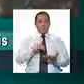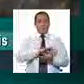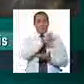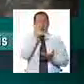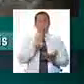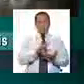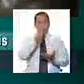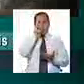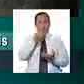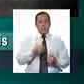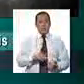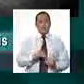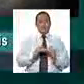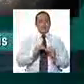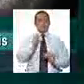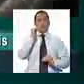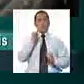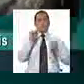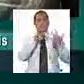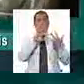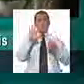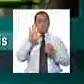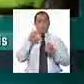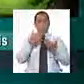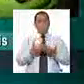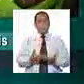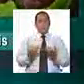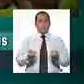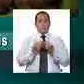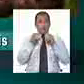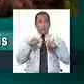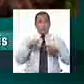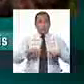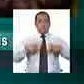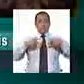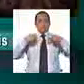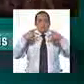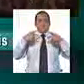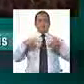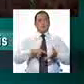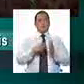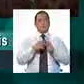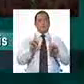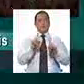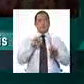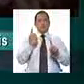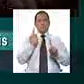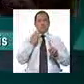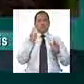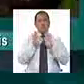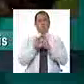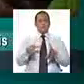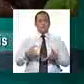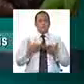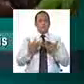a 85 kilos. Eso es muy bueno porque esta mayor demanda no solamente